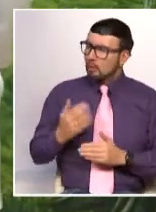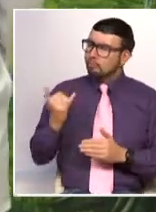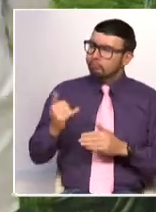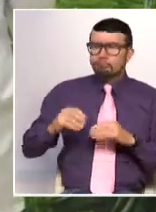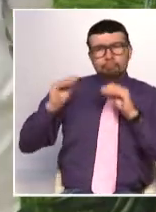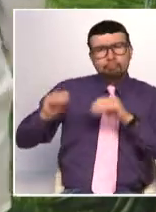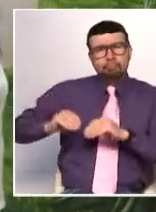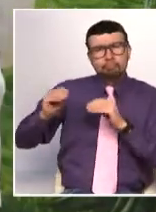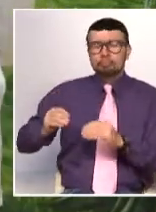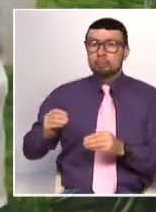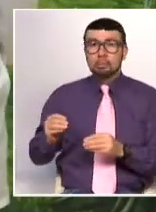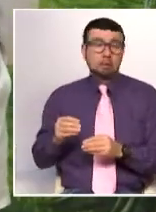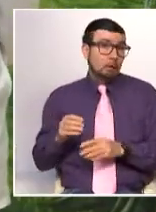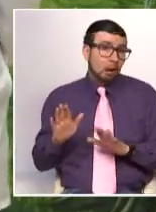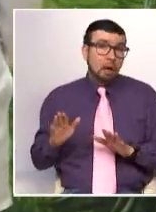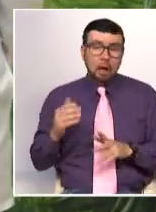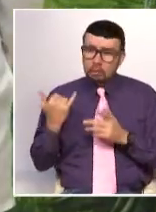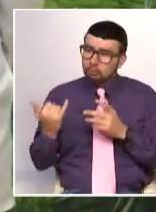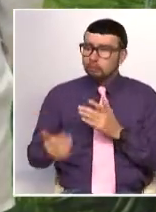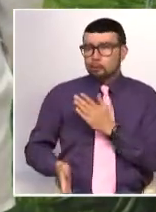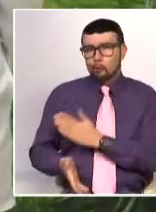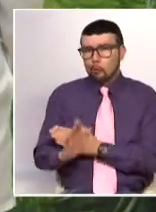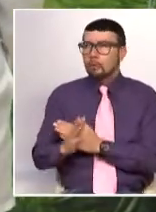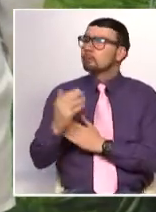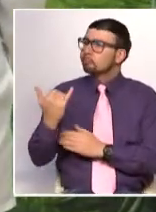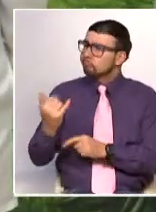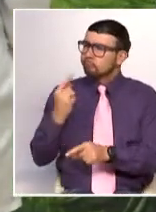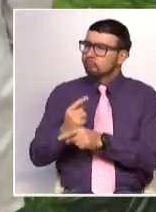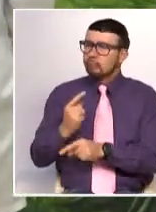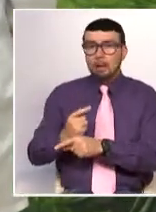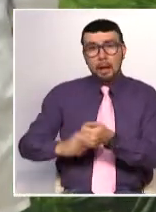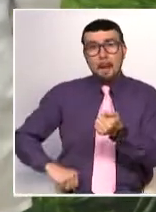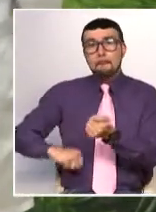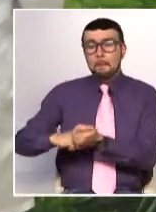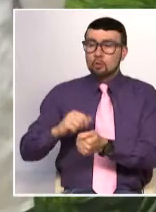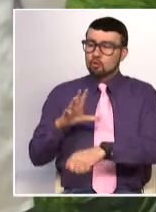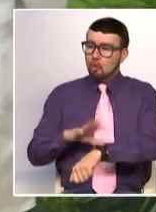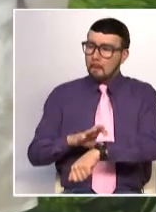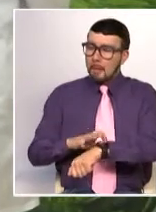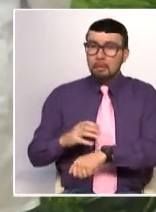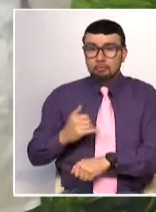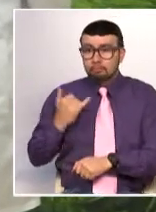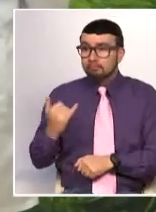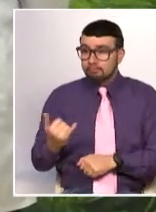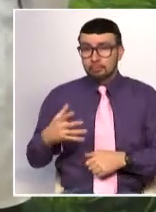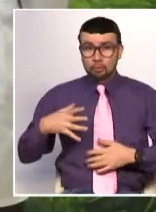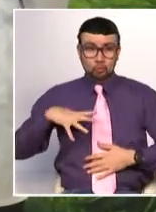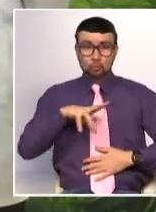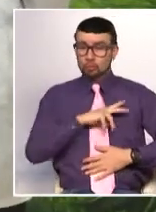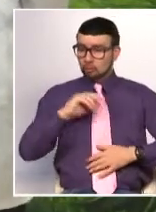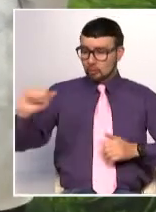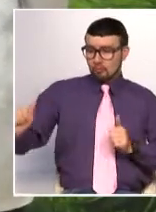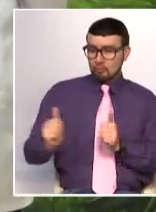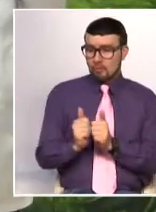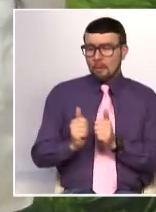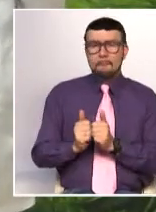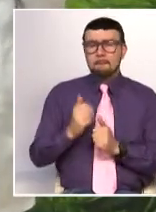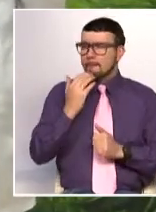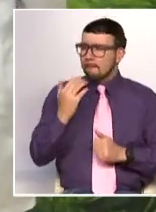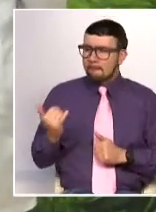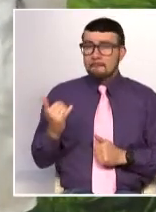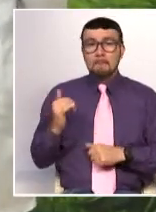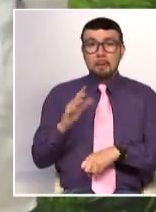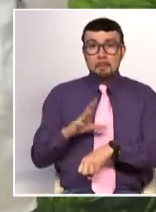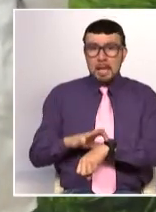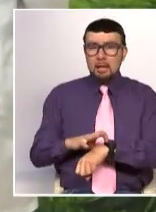muchos pues continúan en esa parte de apoyo médico de base con nosotros porque en la medicina hay